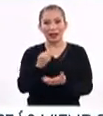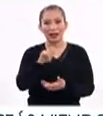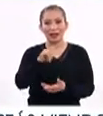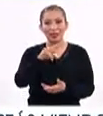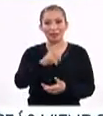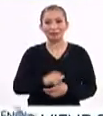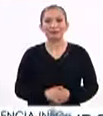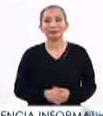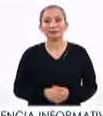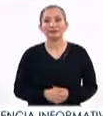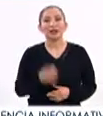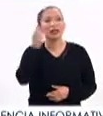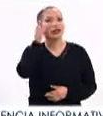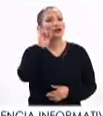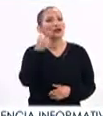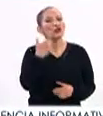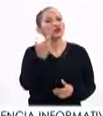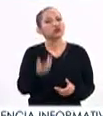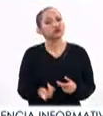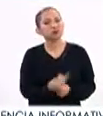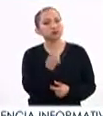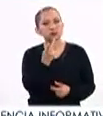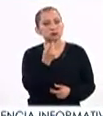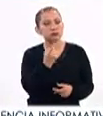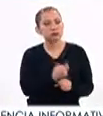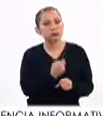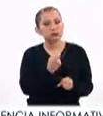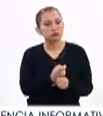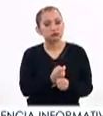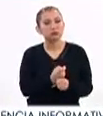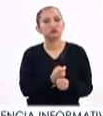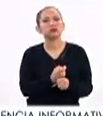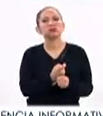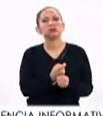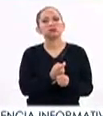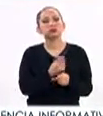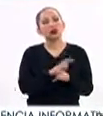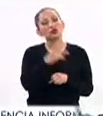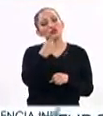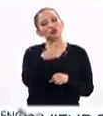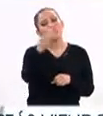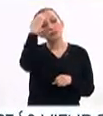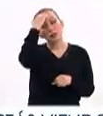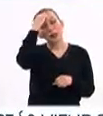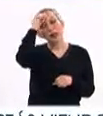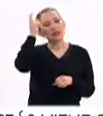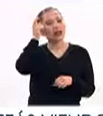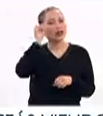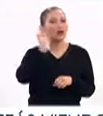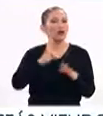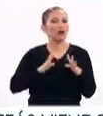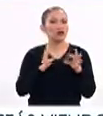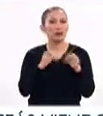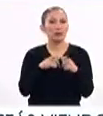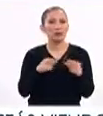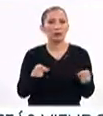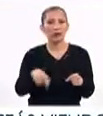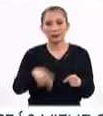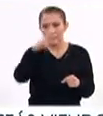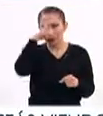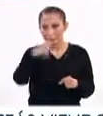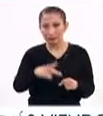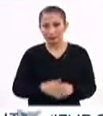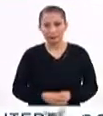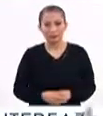Alejandra. Directora, me gustaría preguntarle primero que nada, ¿cuál ha sido su experiencia como directora de la Fundación Japón aquí